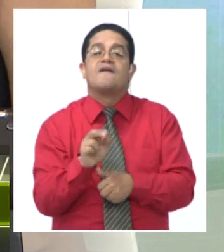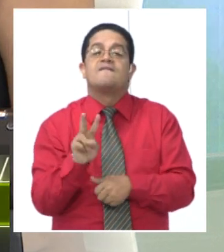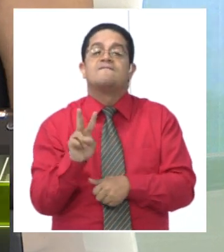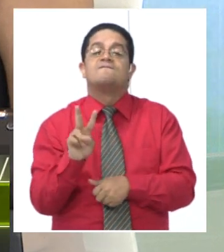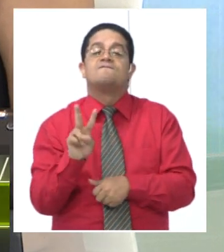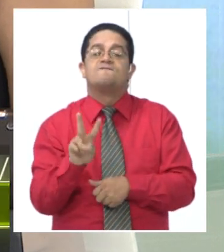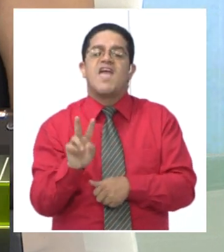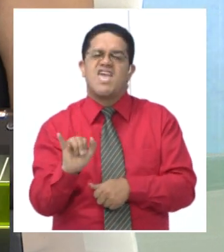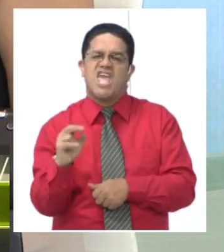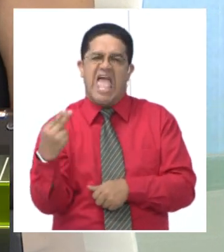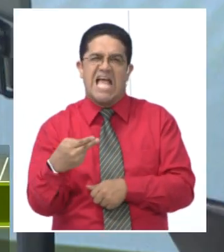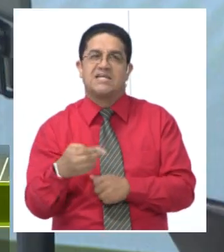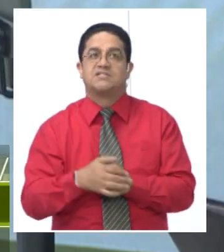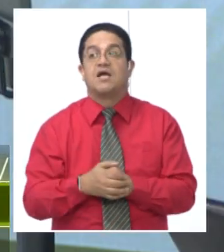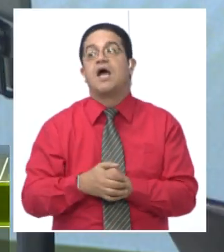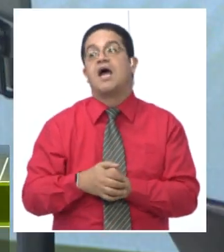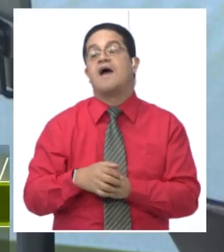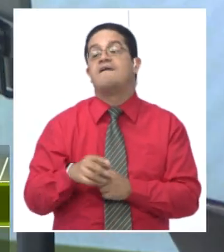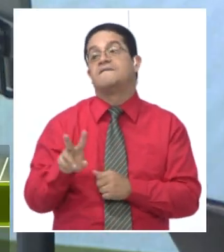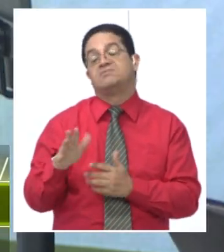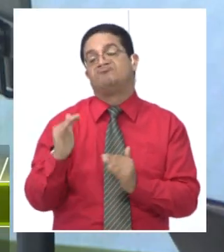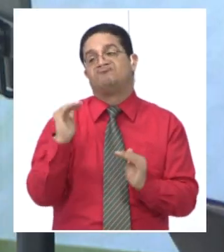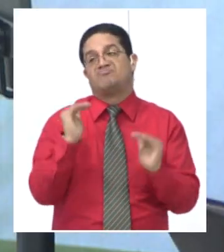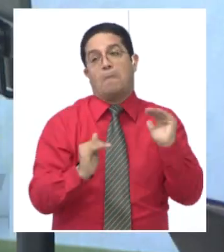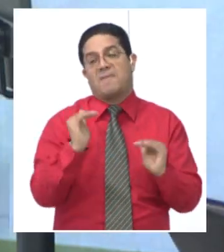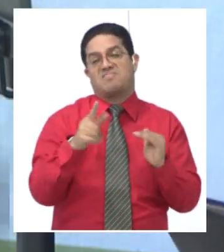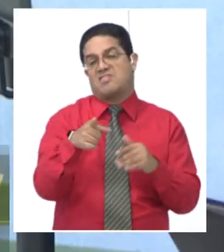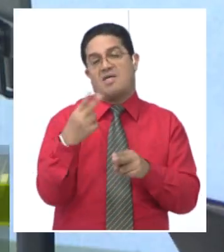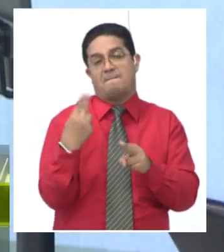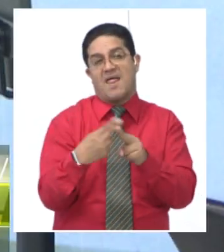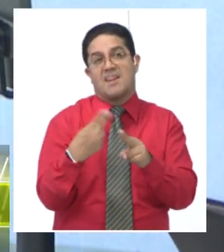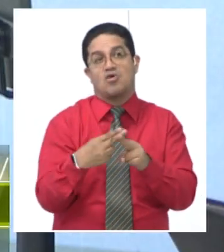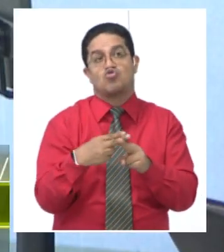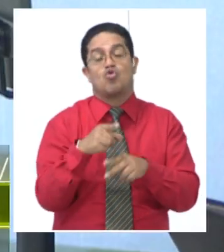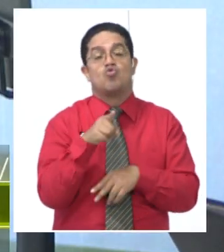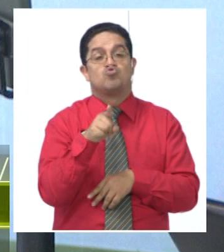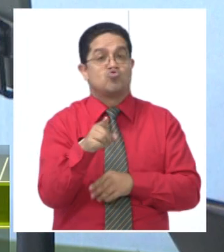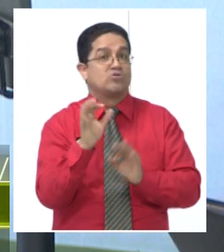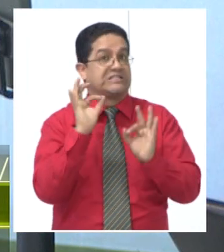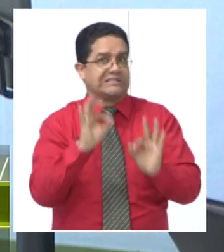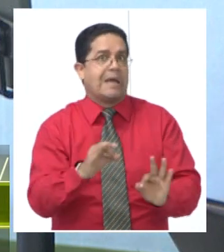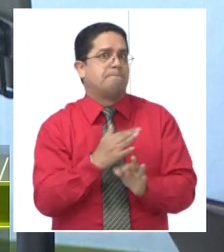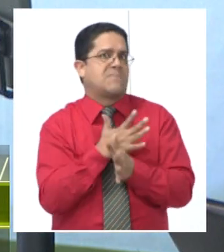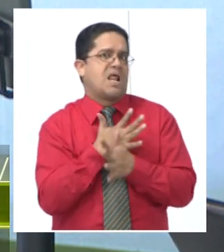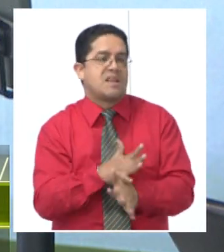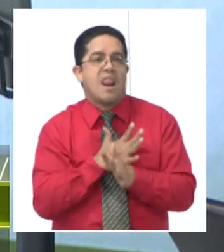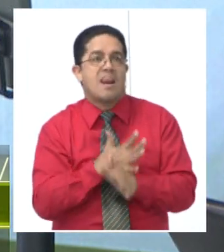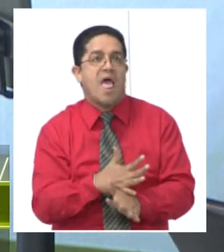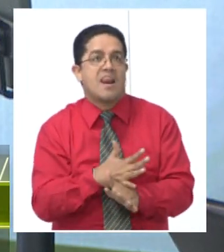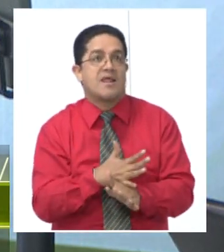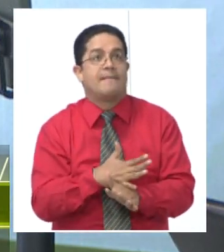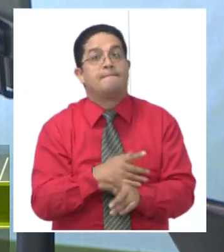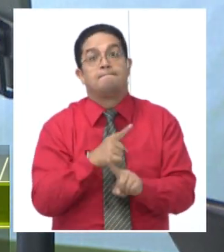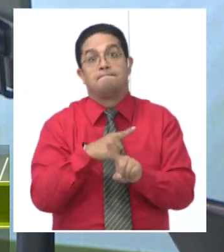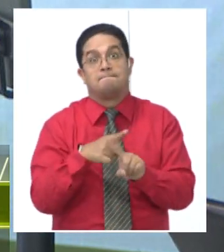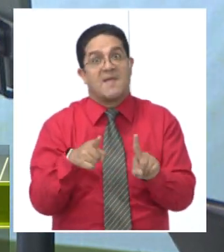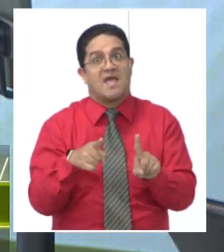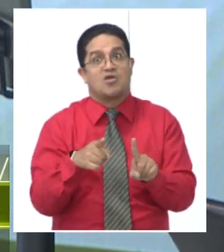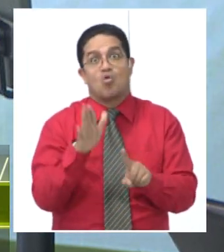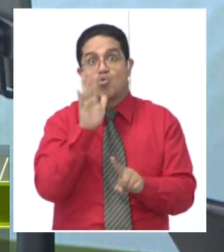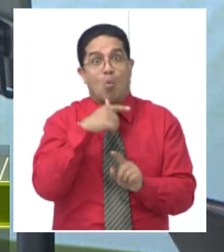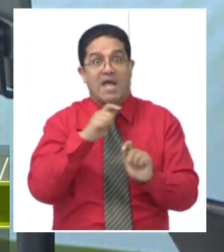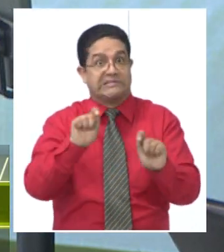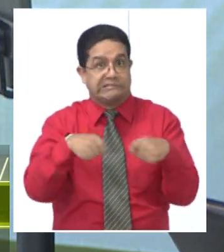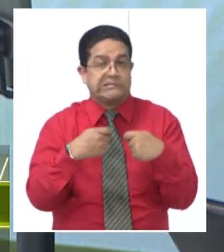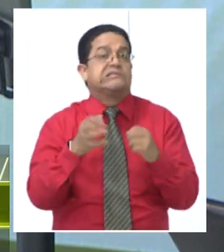VIH. VIH, dependiendo de tu riesgo. Si tú eres una persona que siempre está teniendo relaciones sin protección, pues deberías hacerlo